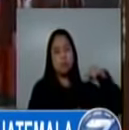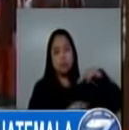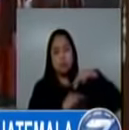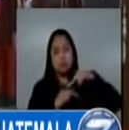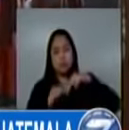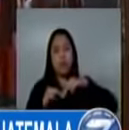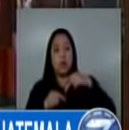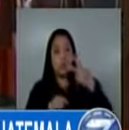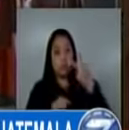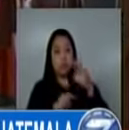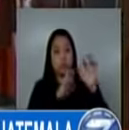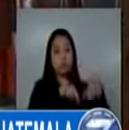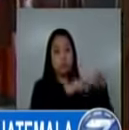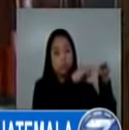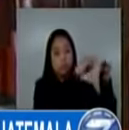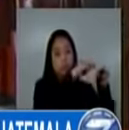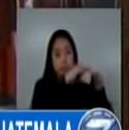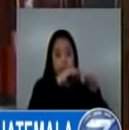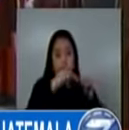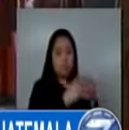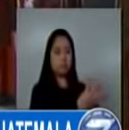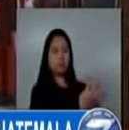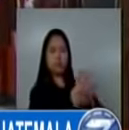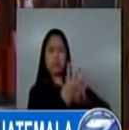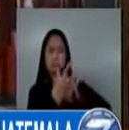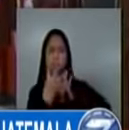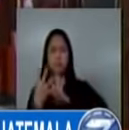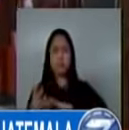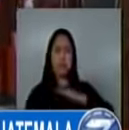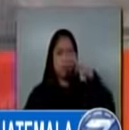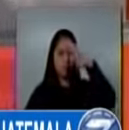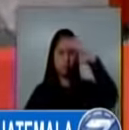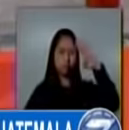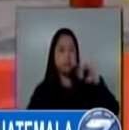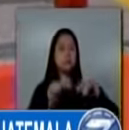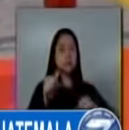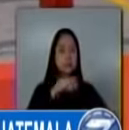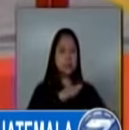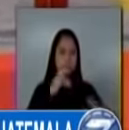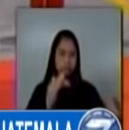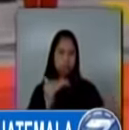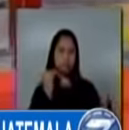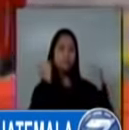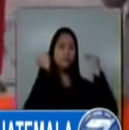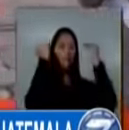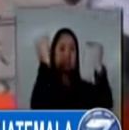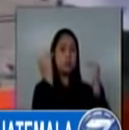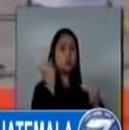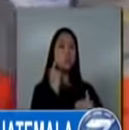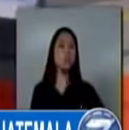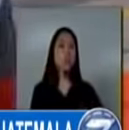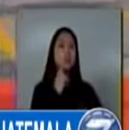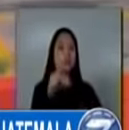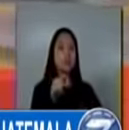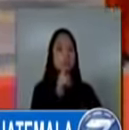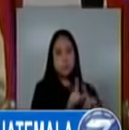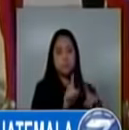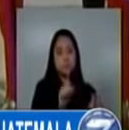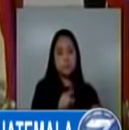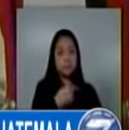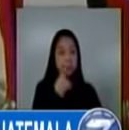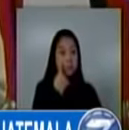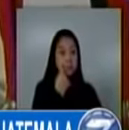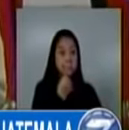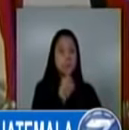fue recibido por el ministro de Relaciones Exteriores, Mario Búcaro, en donde ambos realizaron el saludo oficial a